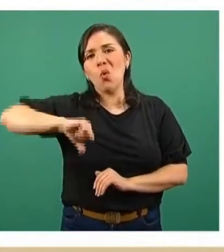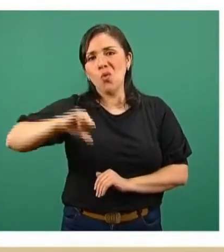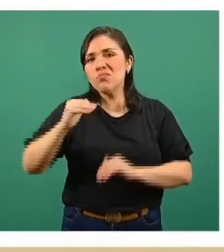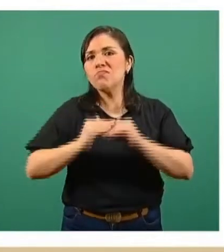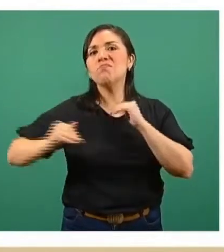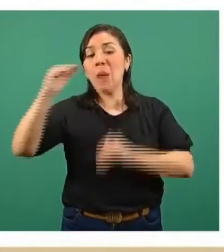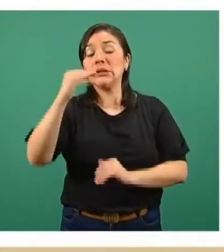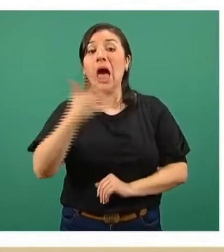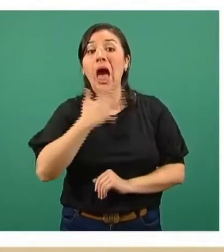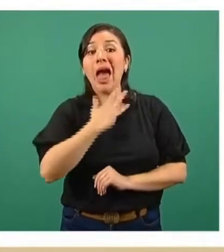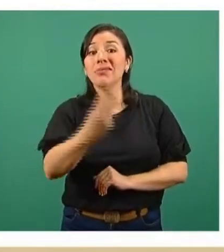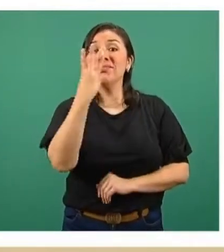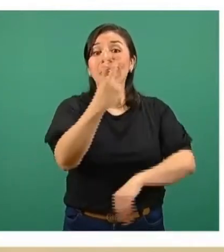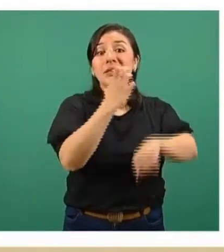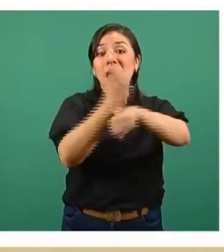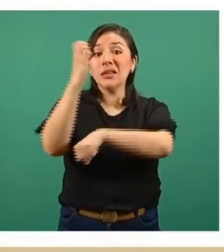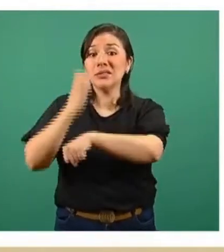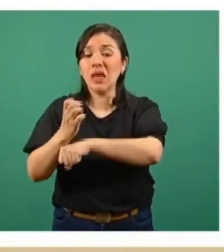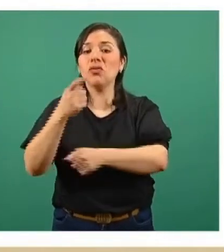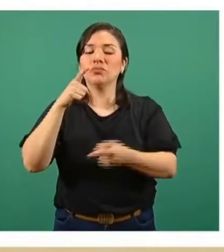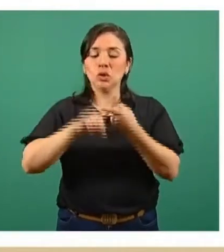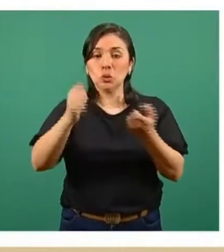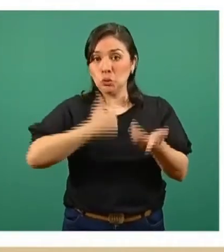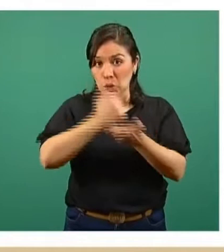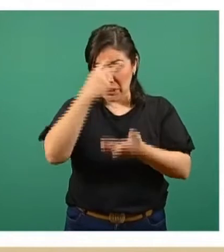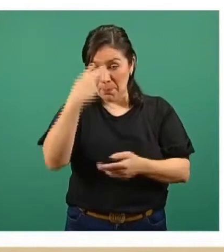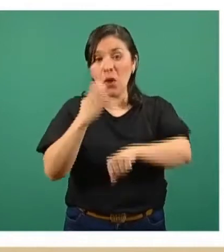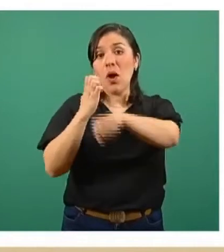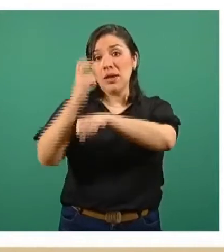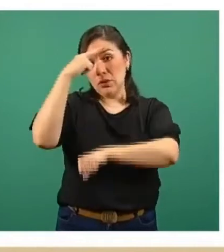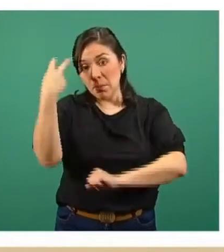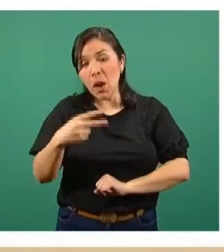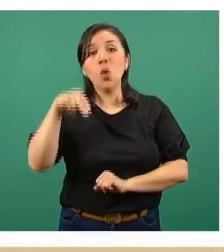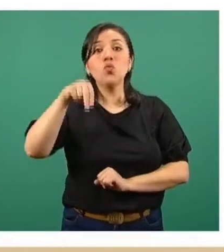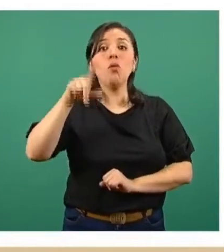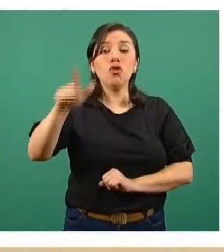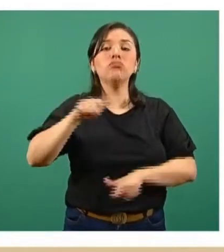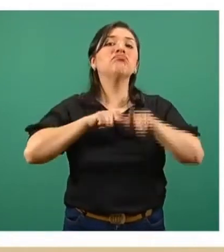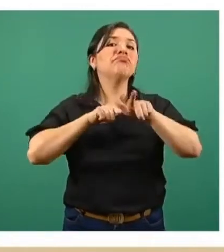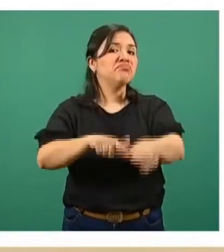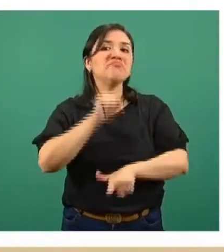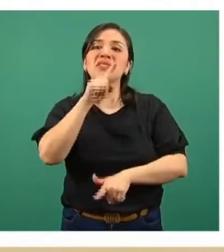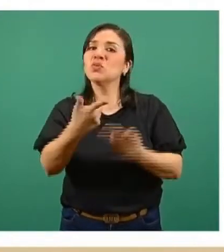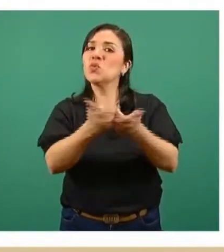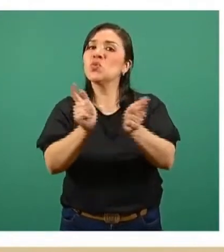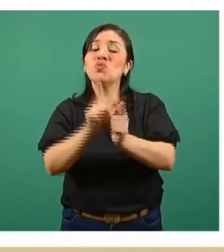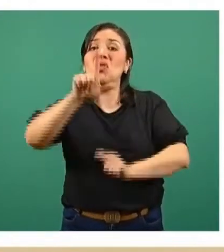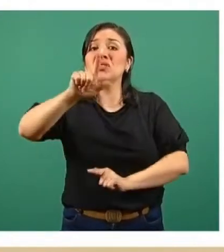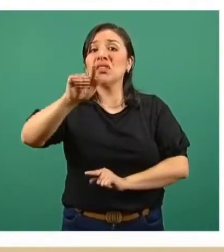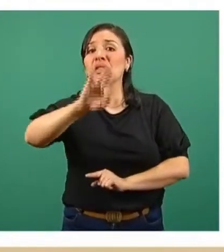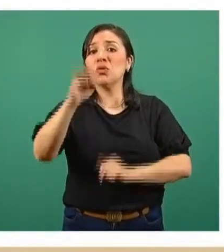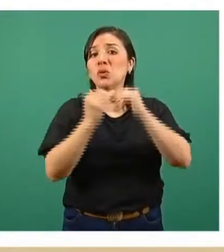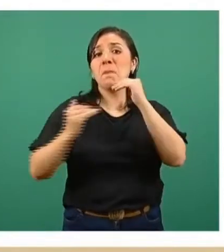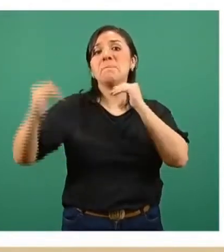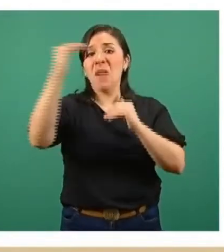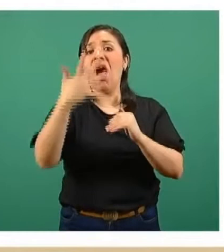3 estados que son Ciudad de México, Estado de México y Nuevo León, que se mantienen en este grupo de más del 70%